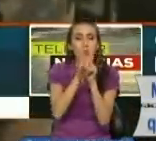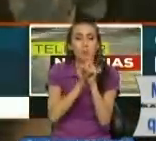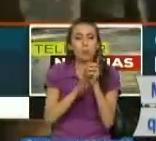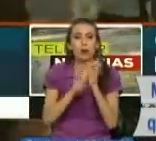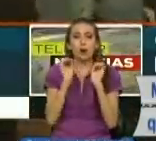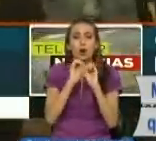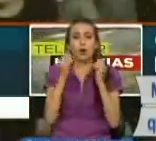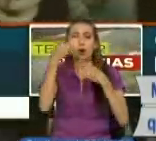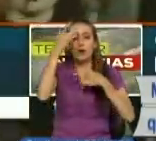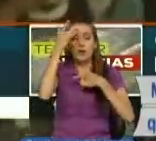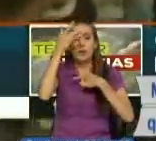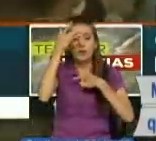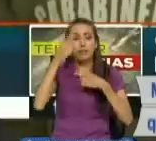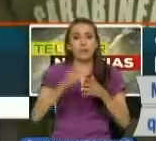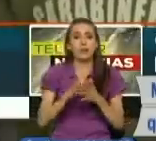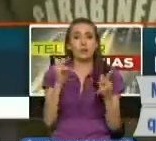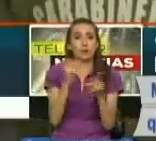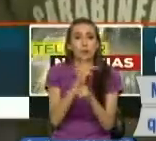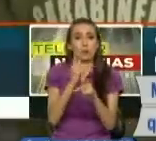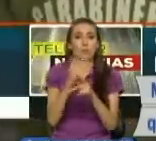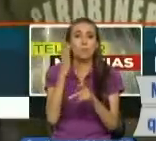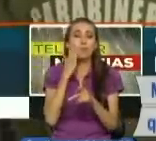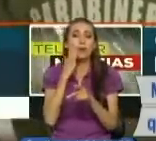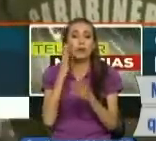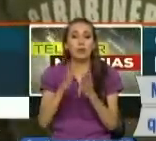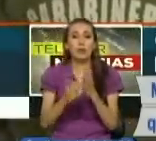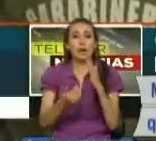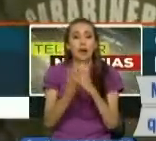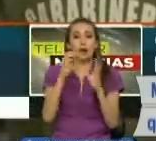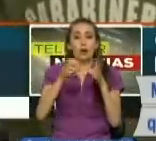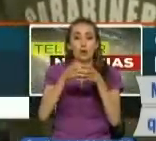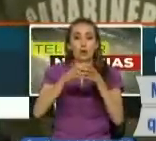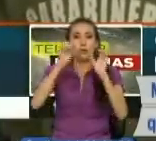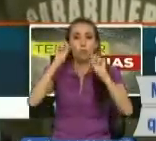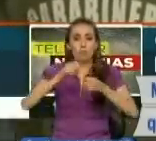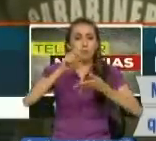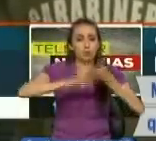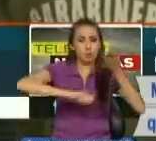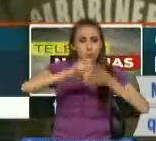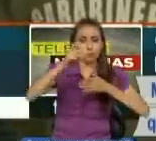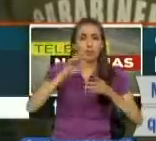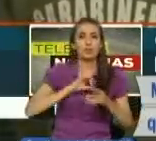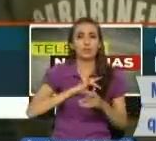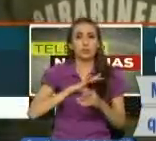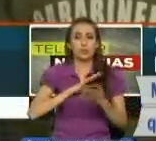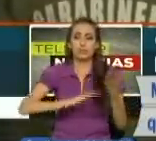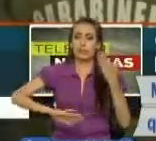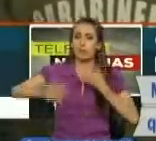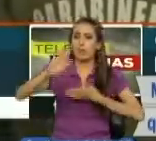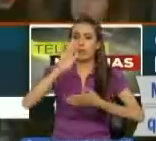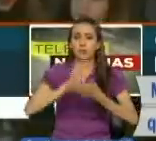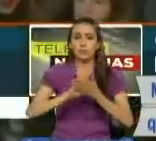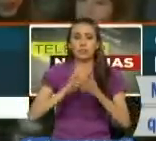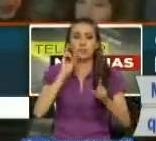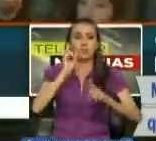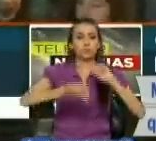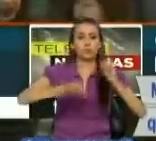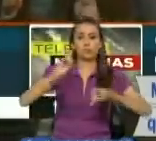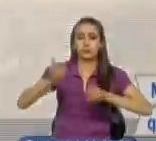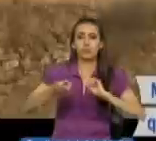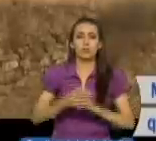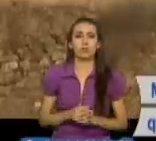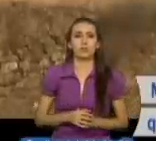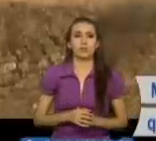del feto o riesgo para la vida de la madre y que tuvo luz verde en el senado en Chile está penado el aborto en todas sus circunstancias desde la dictadura de